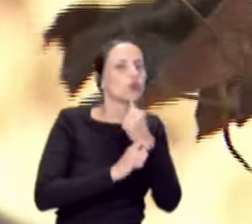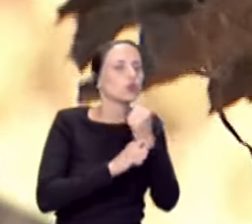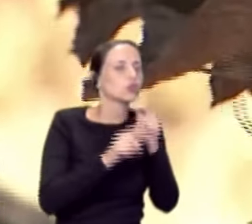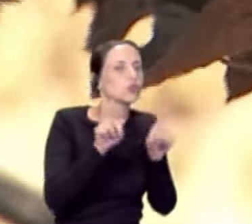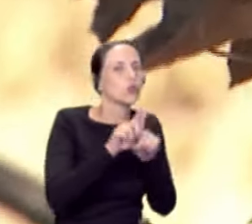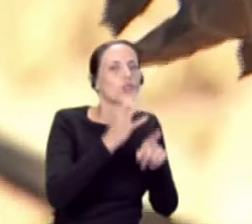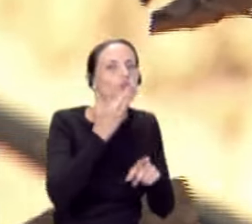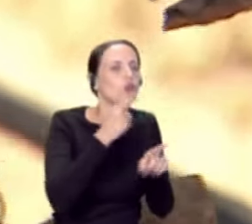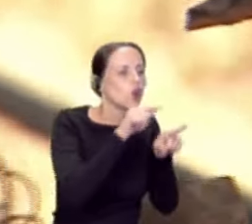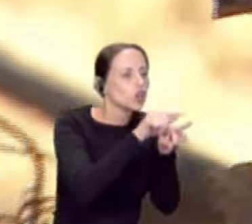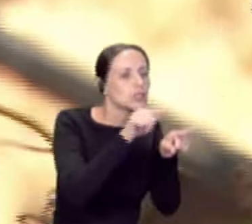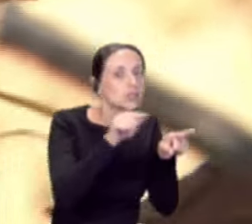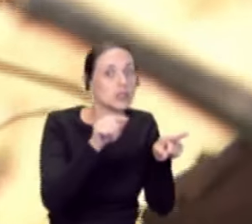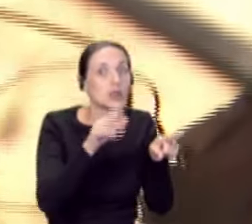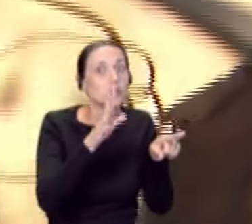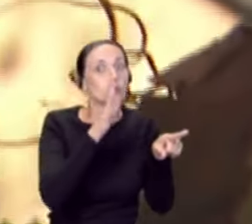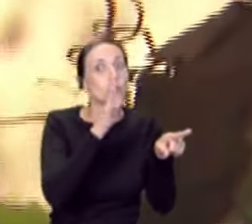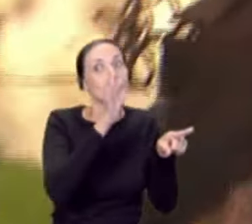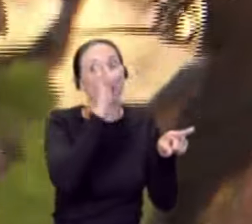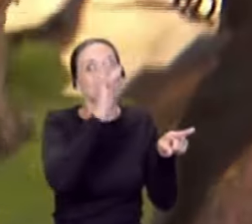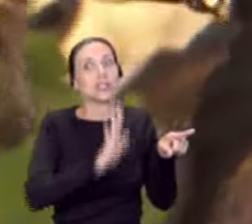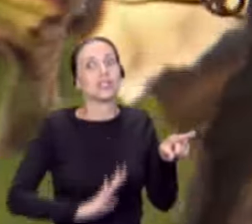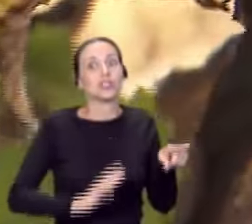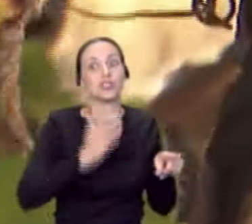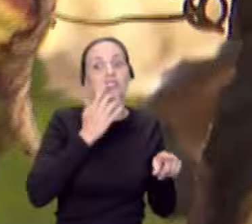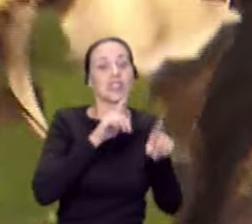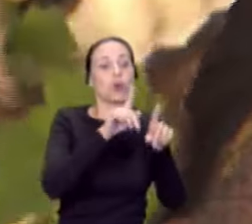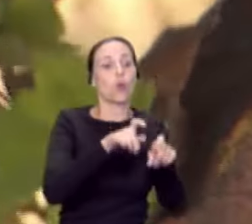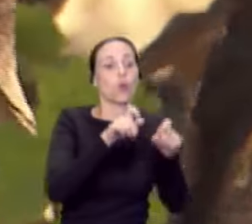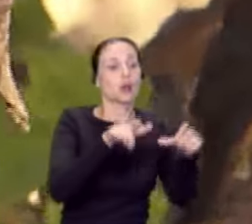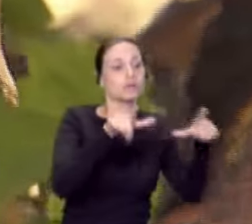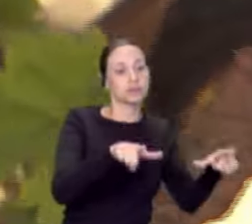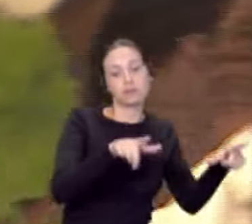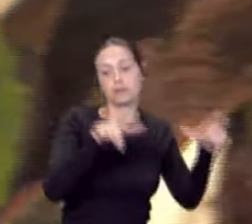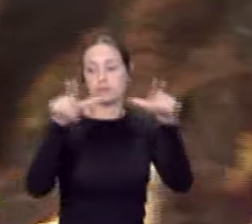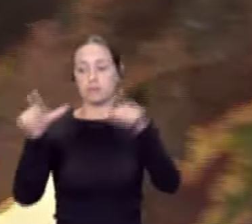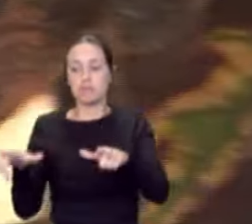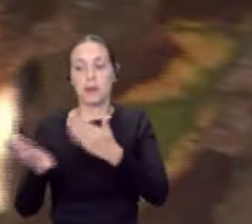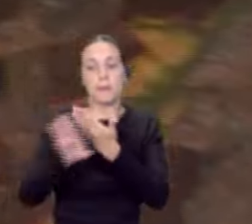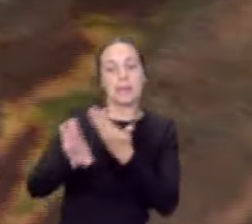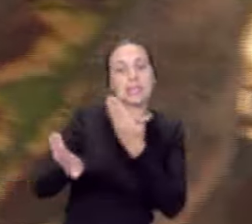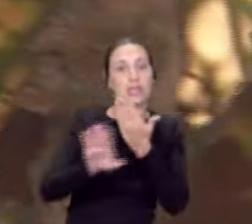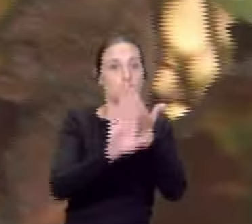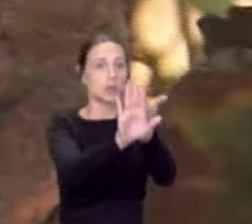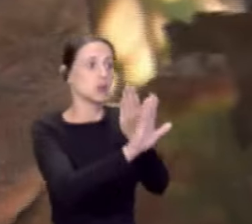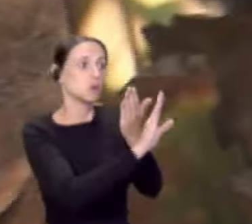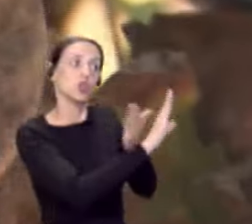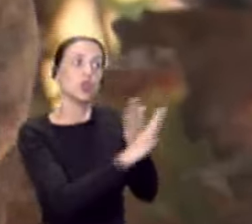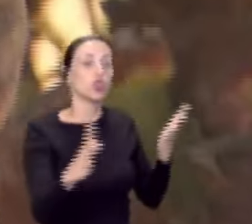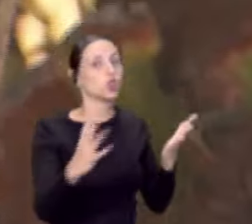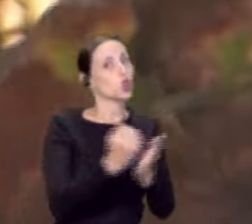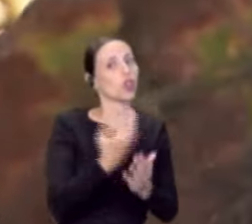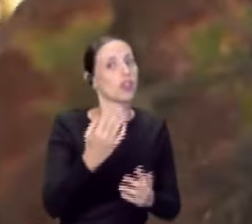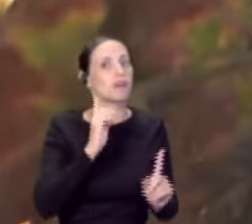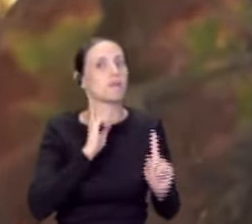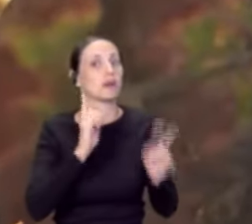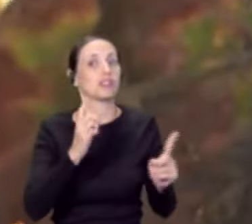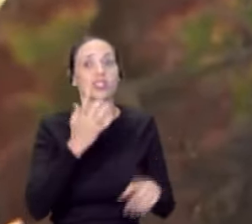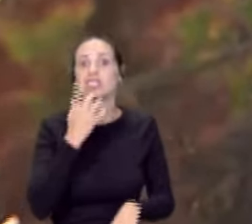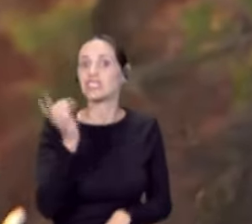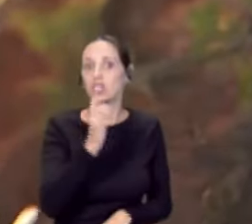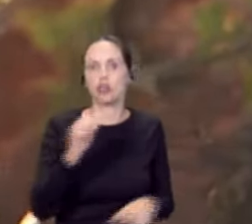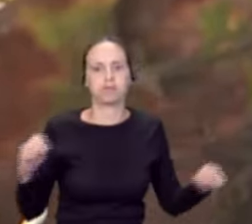tenemos viñas colindantes. Entonces, si una persona no está pendiente de esta plaga y la otra sí, va a llegar un momento que va a haber una afección extra.